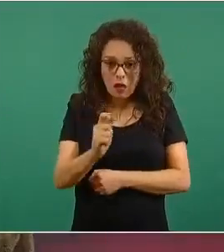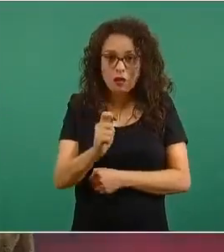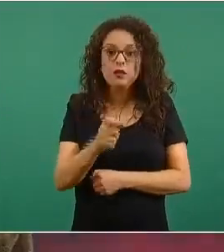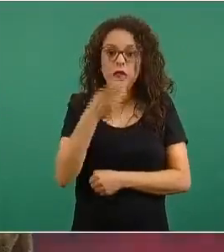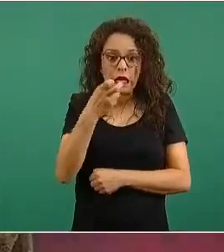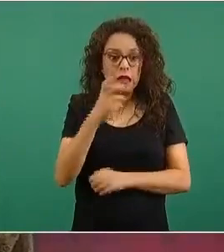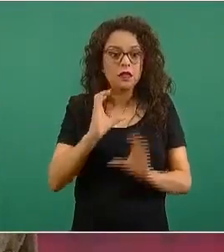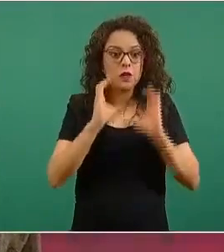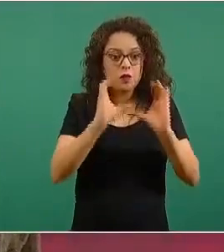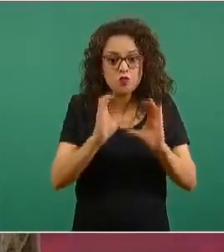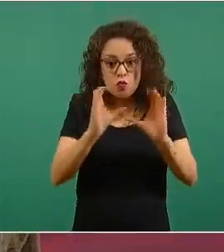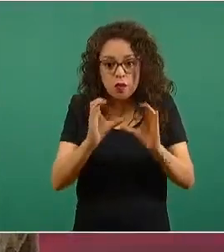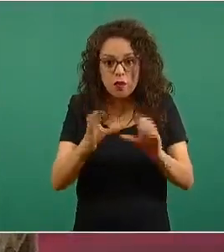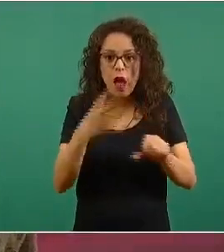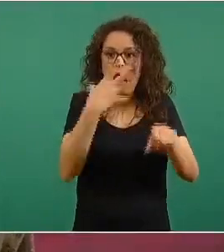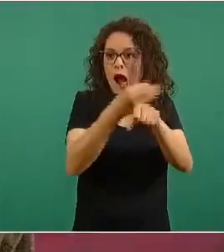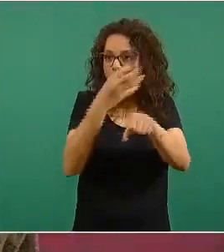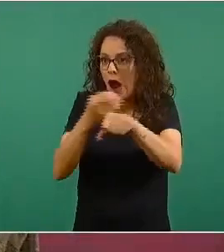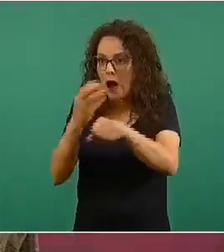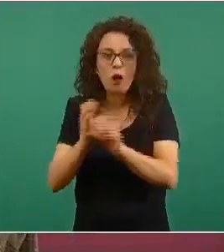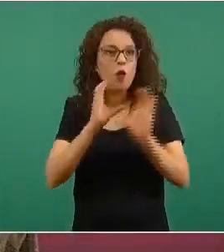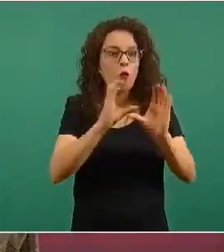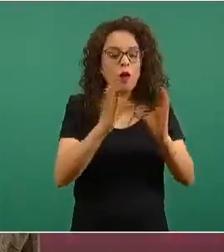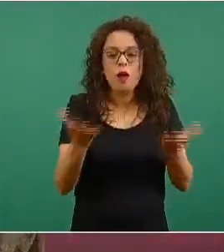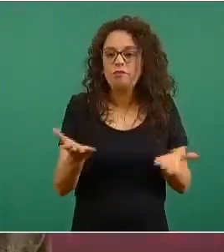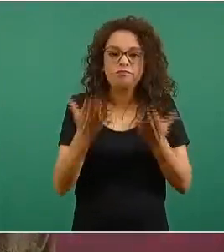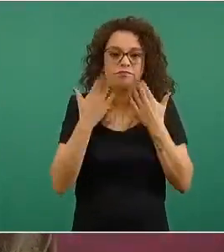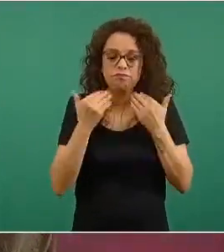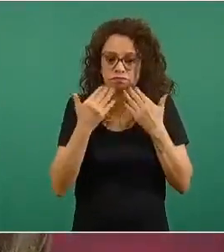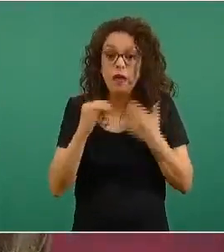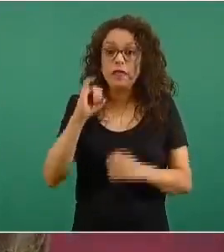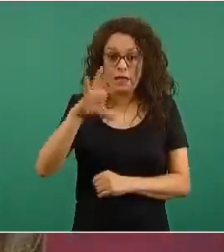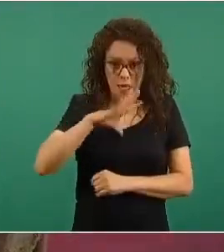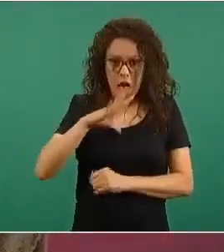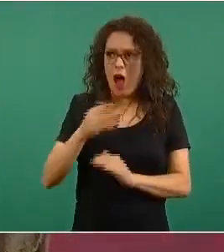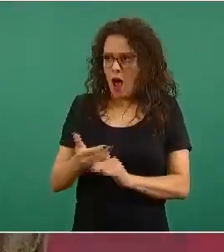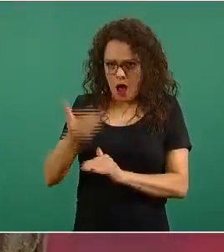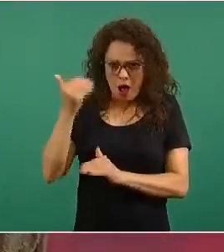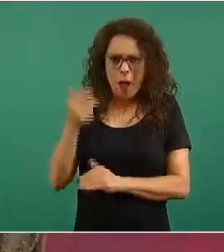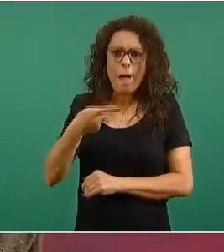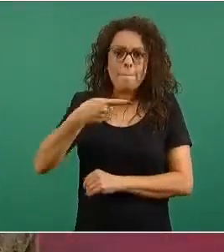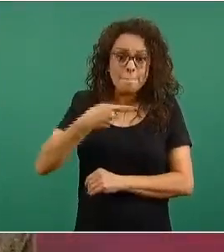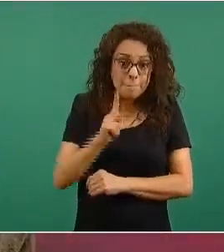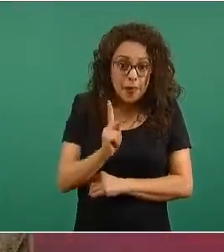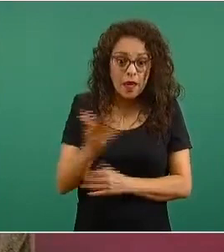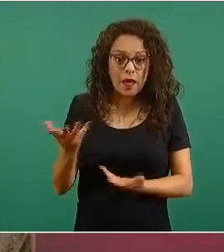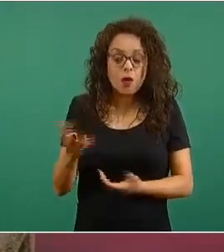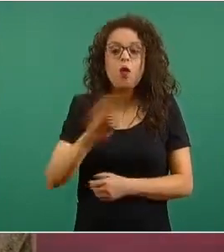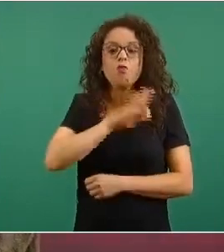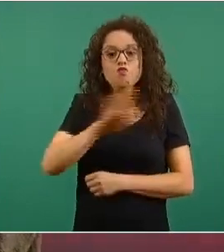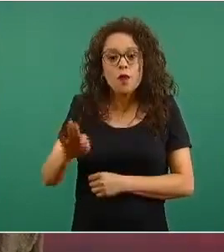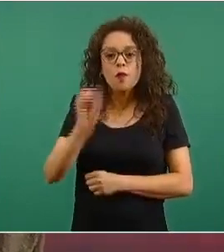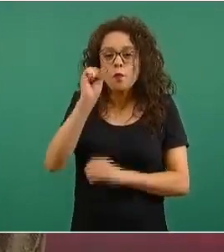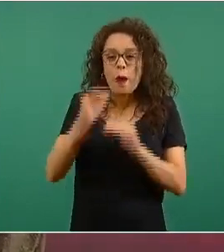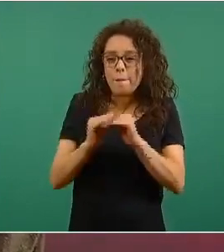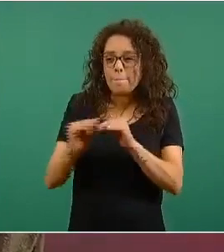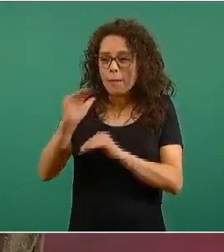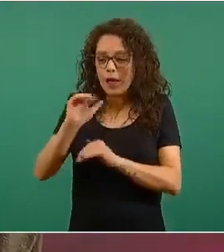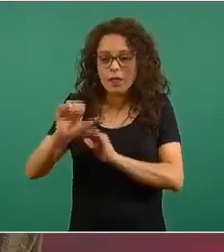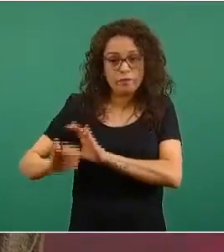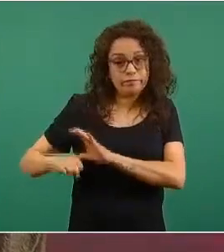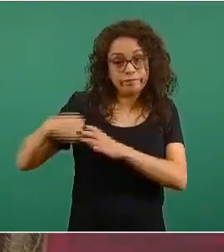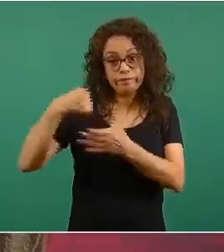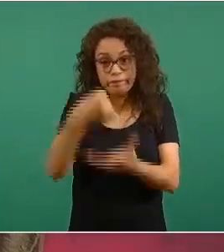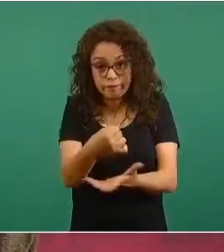frío. Ha existido, definitivamente ha existido, y hay periodos en donde se logra conseguir presupuesto adicional y se hace una